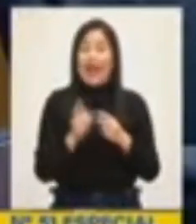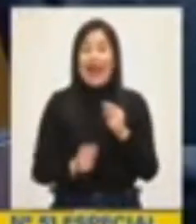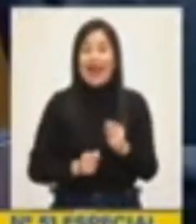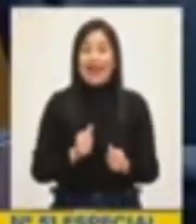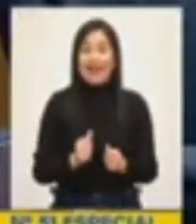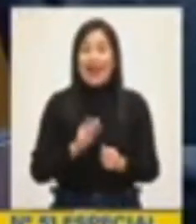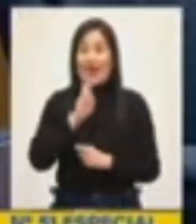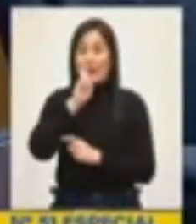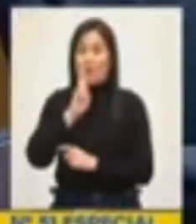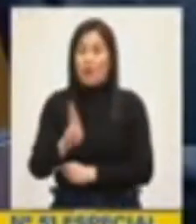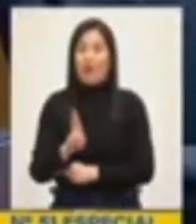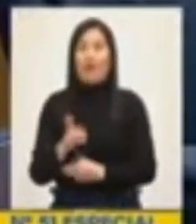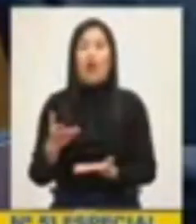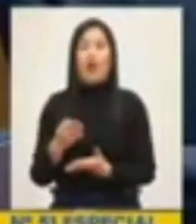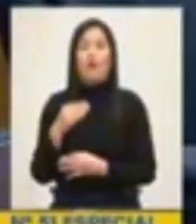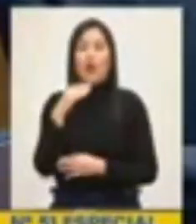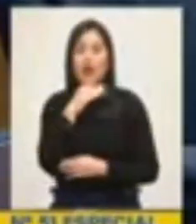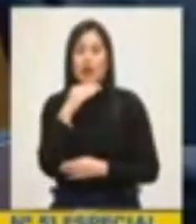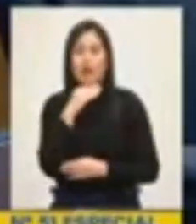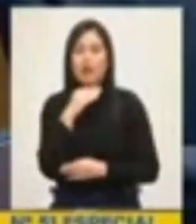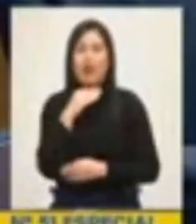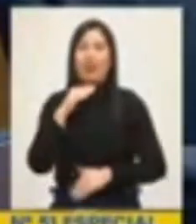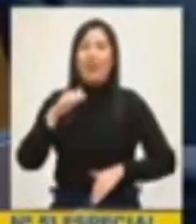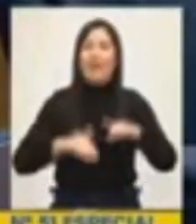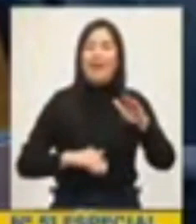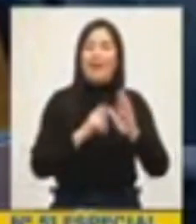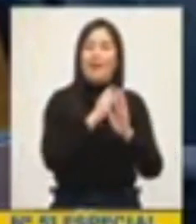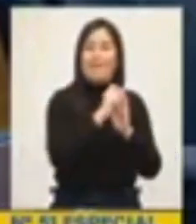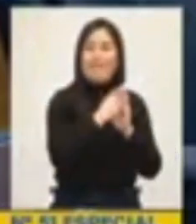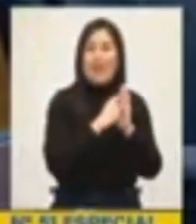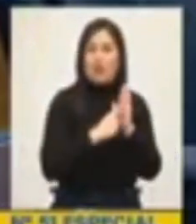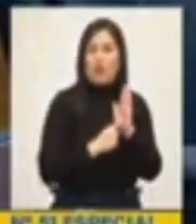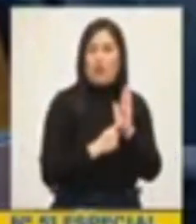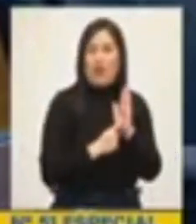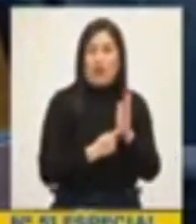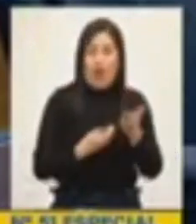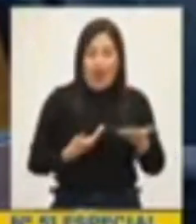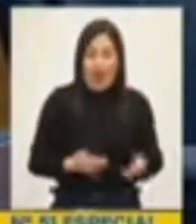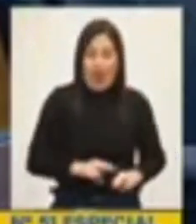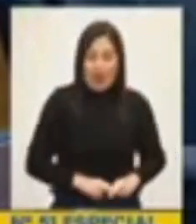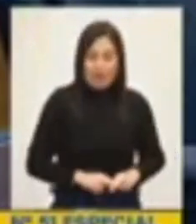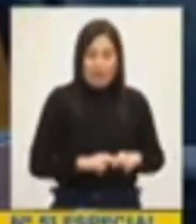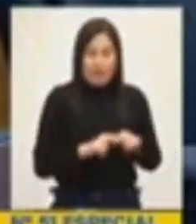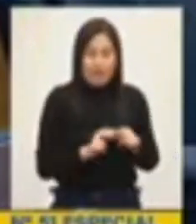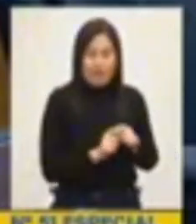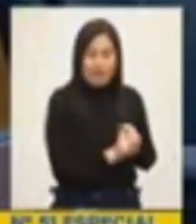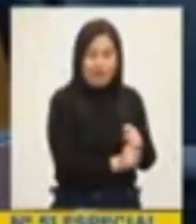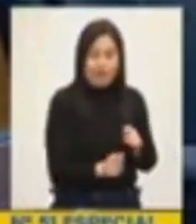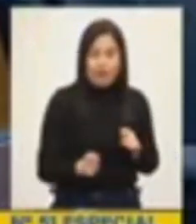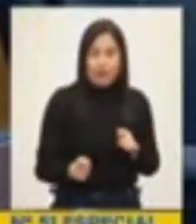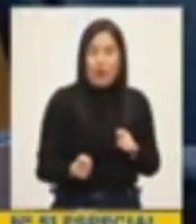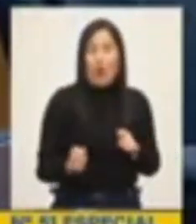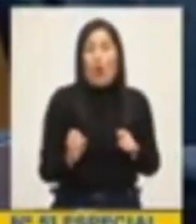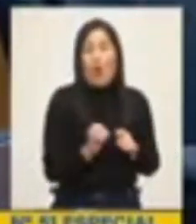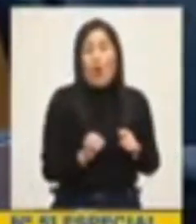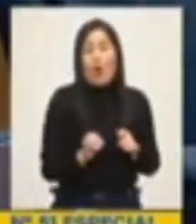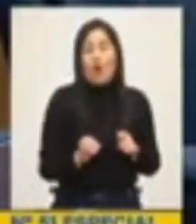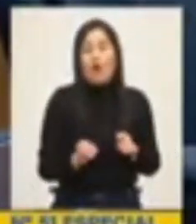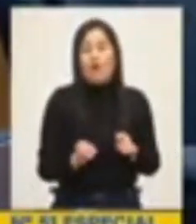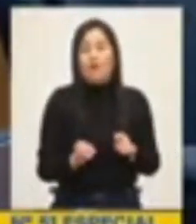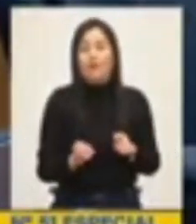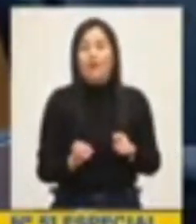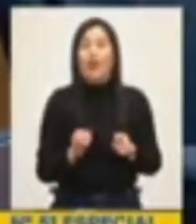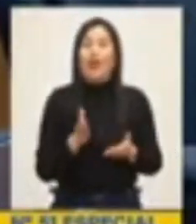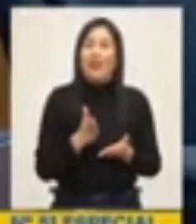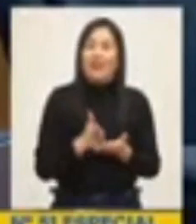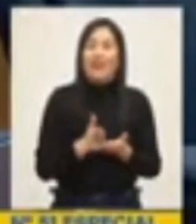de las respuestas depende de los presupuestos que estén disponibles ahora y los presupuestos que vamos a tener que ajustar